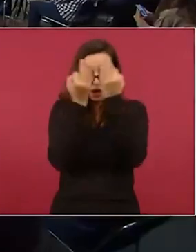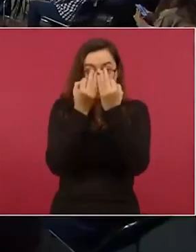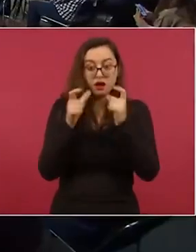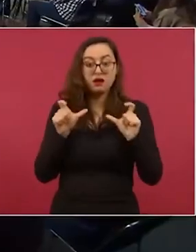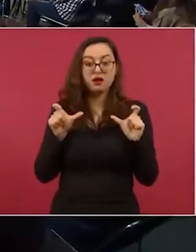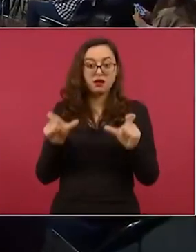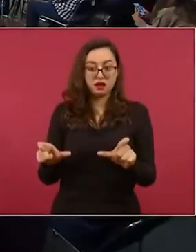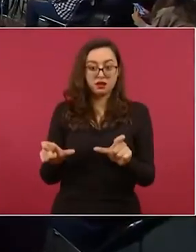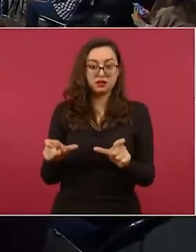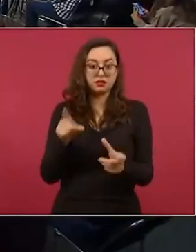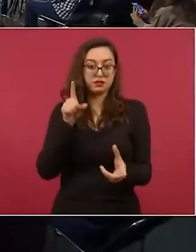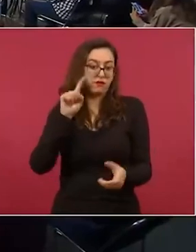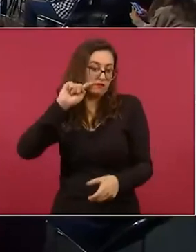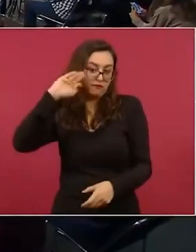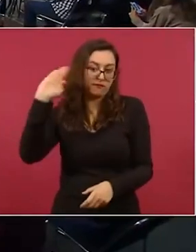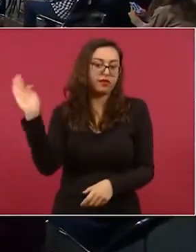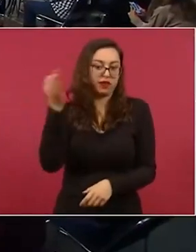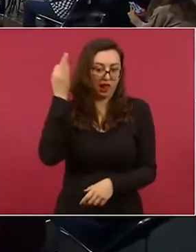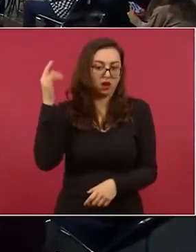para aduana.